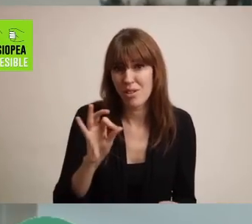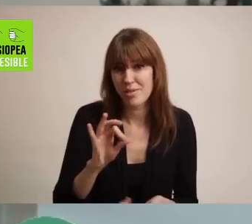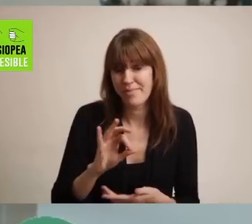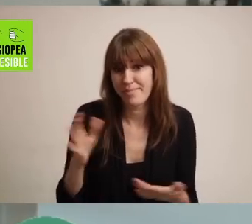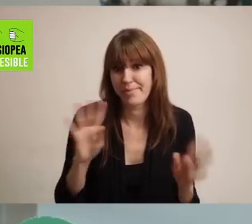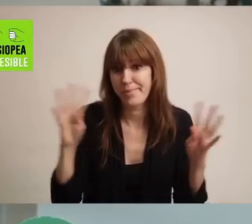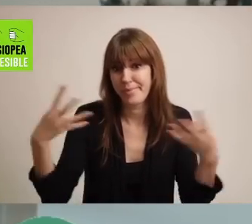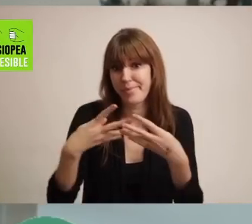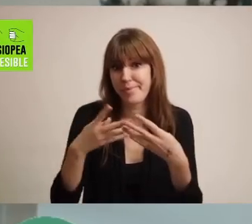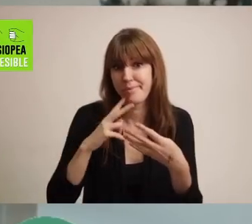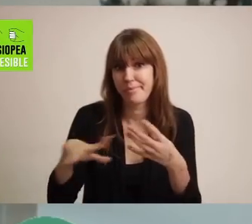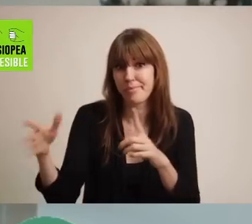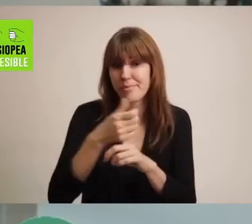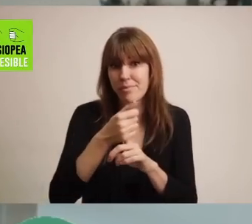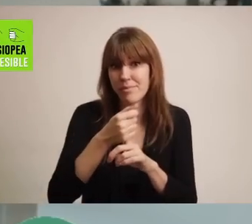o lo he visto en internet,